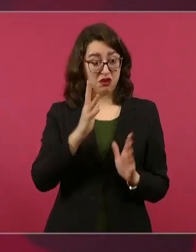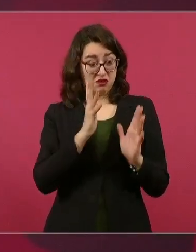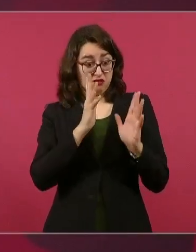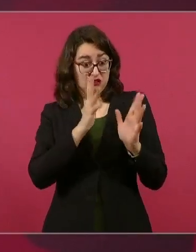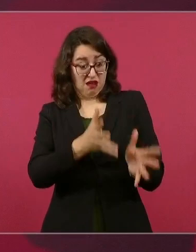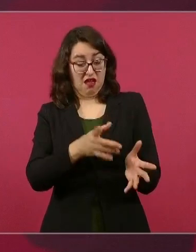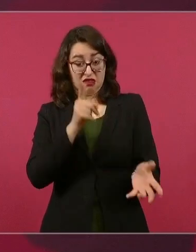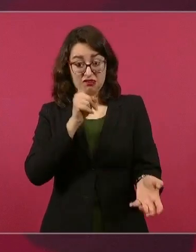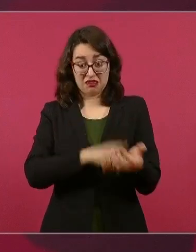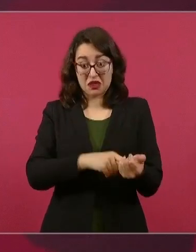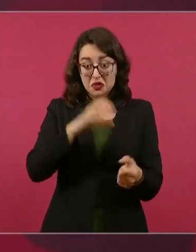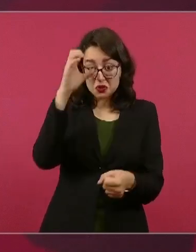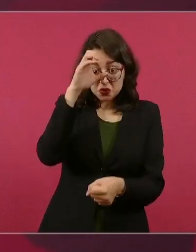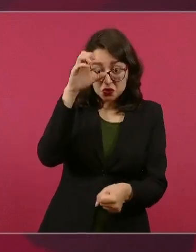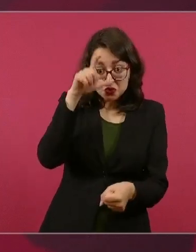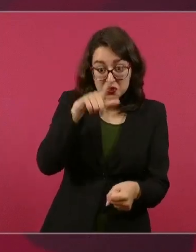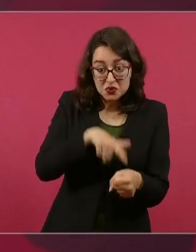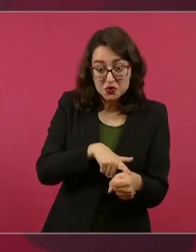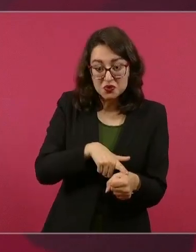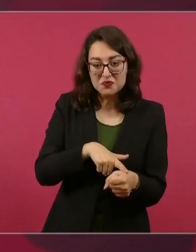el más